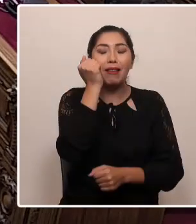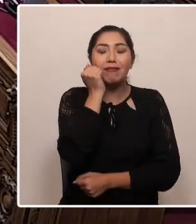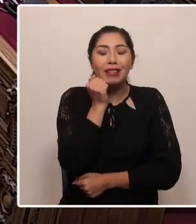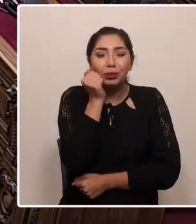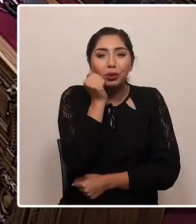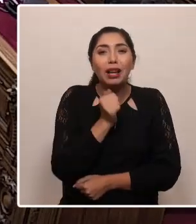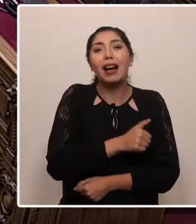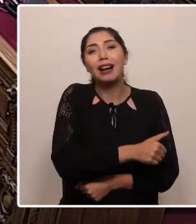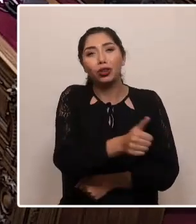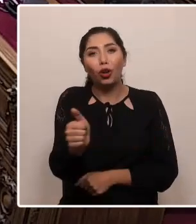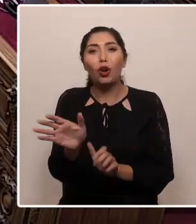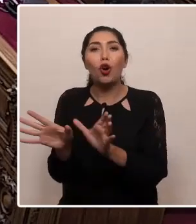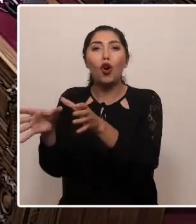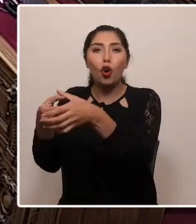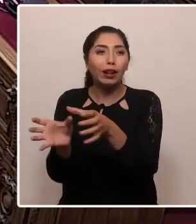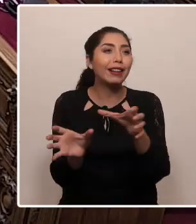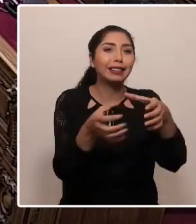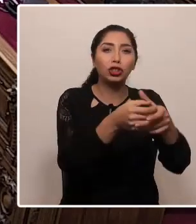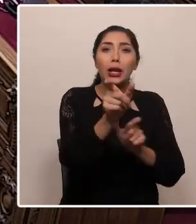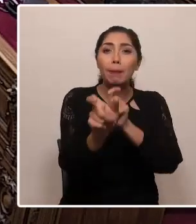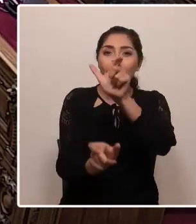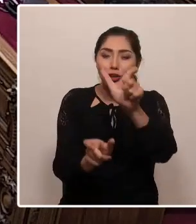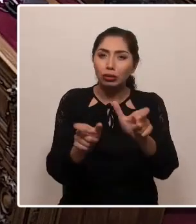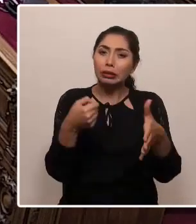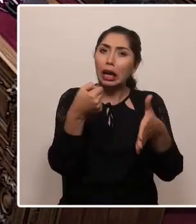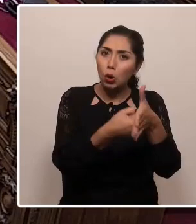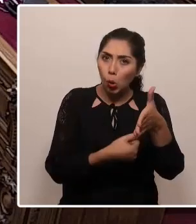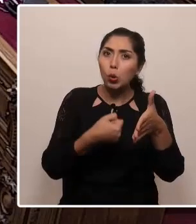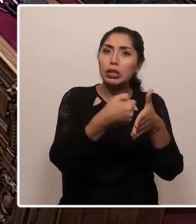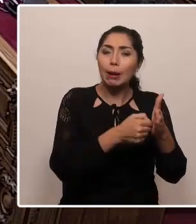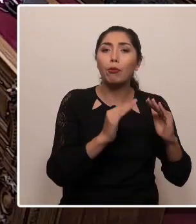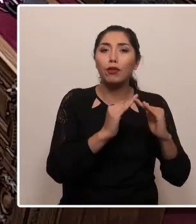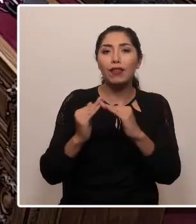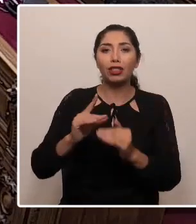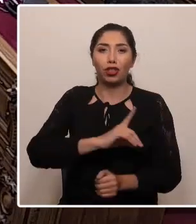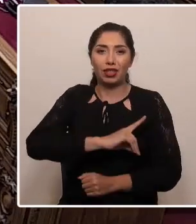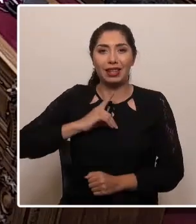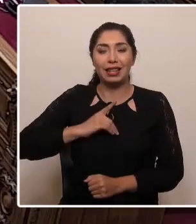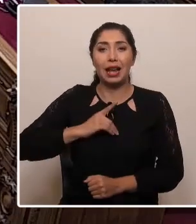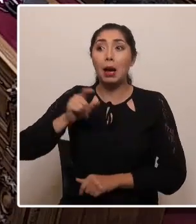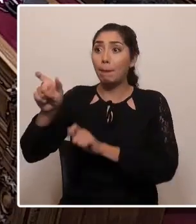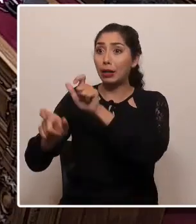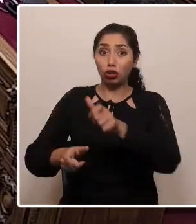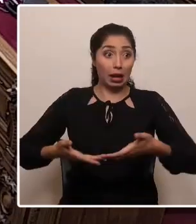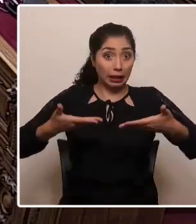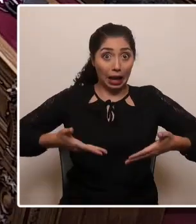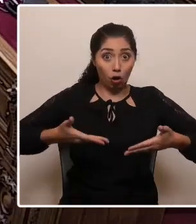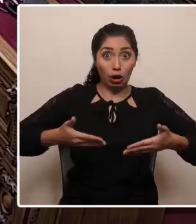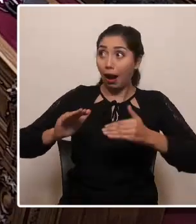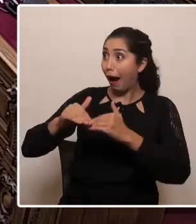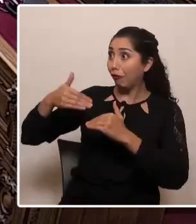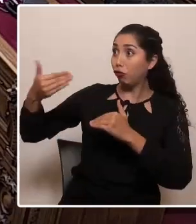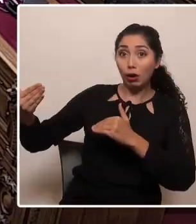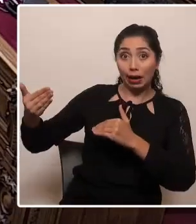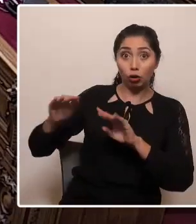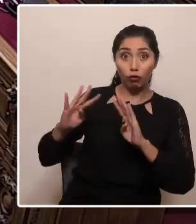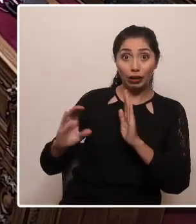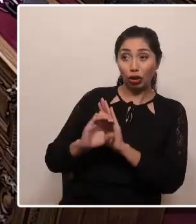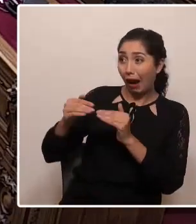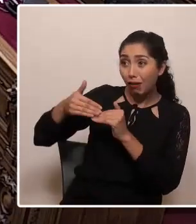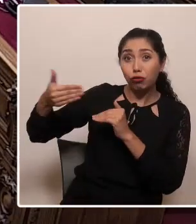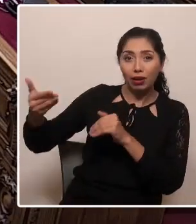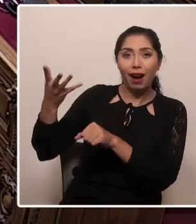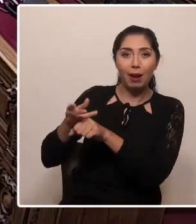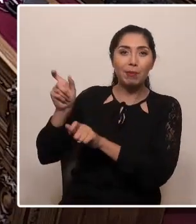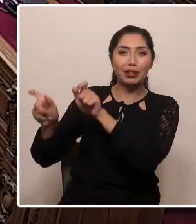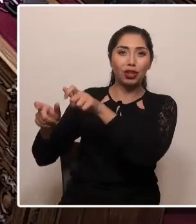las organizaciones de pobladores por la vivienda digna y a quienes se manifiestan en este momento a las afueras de la Convención Constitucional por